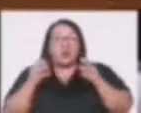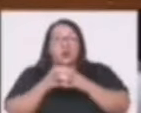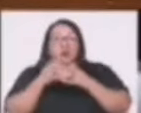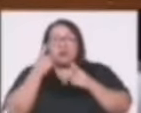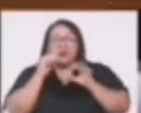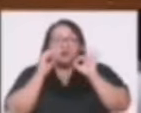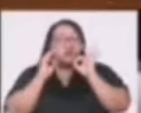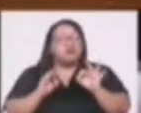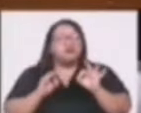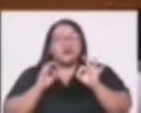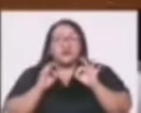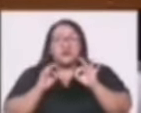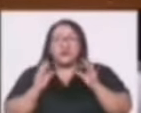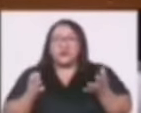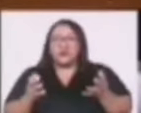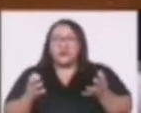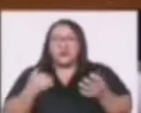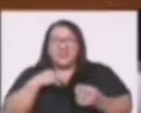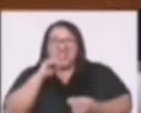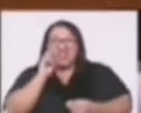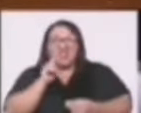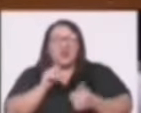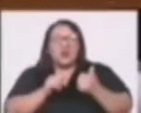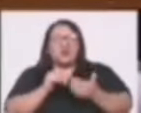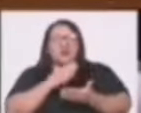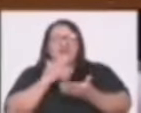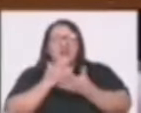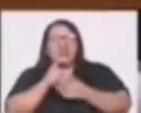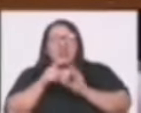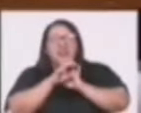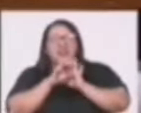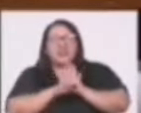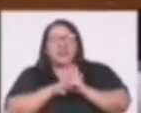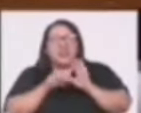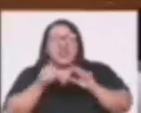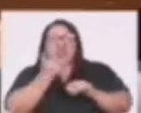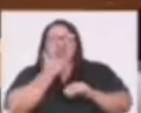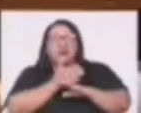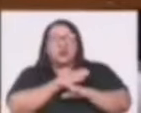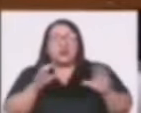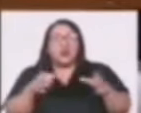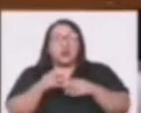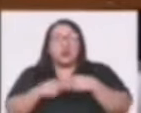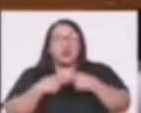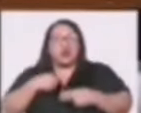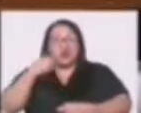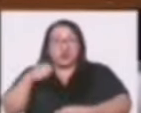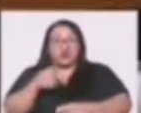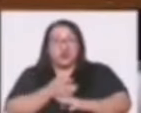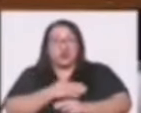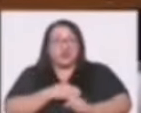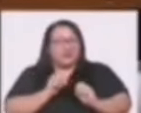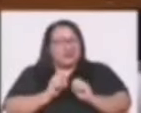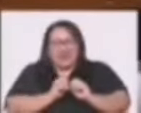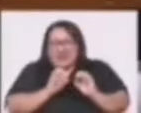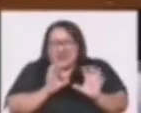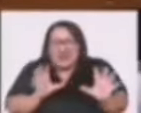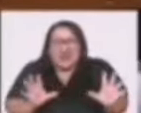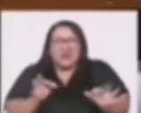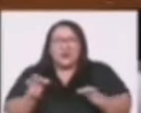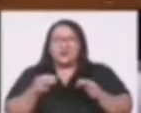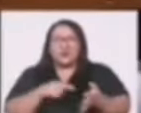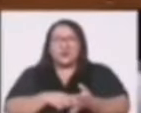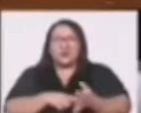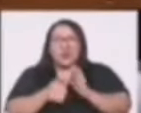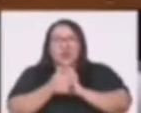para justamente ver la infracción constitucional que ha cometido la Junta Nacional de Justicia, claramente